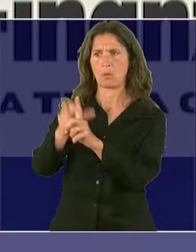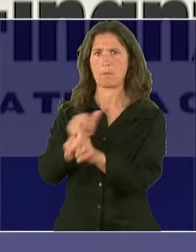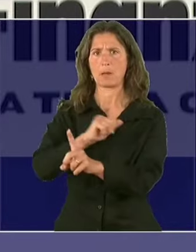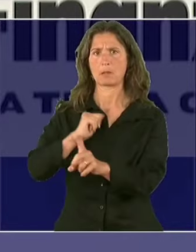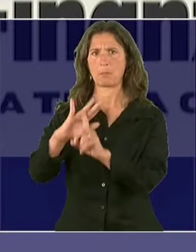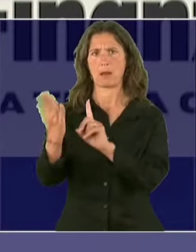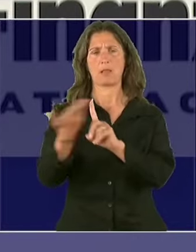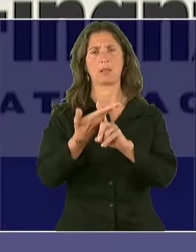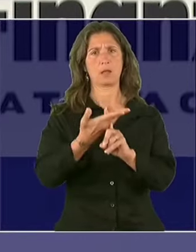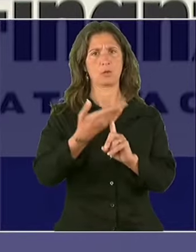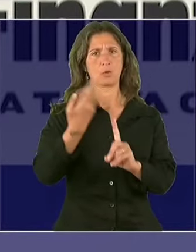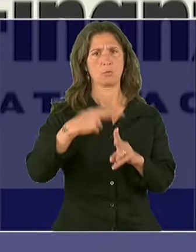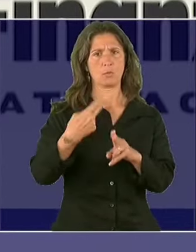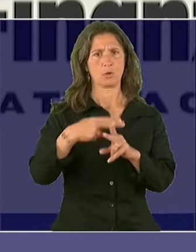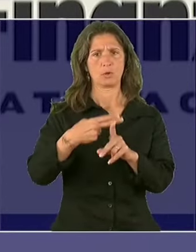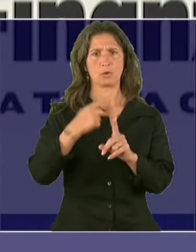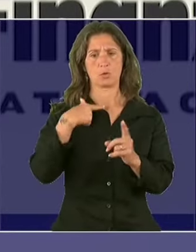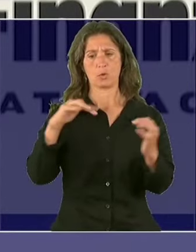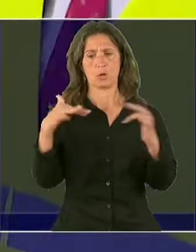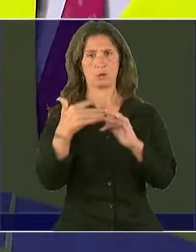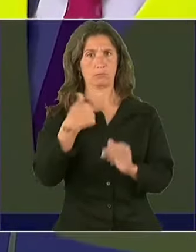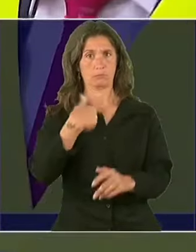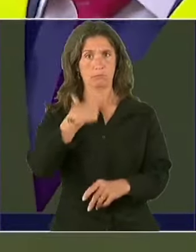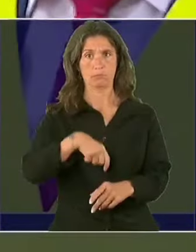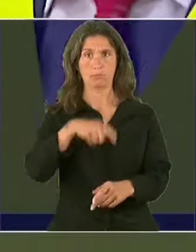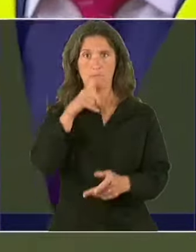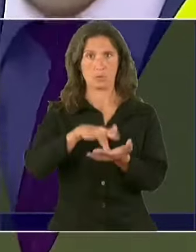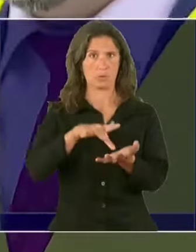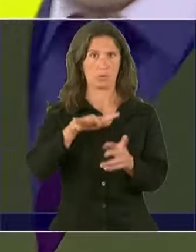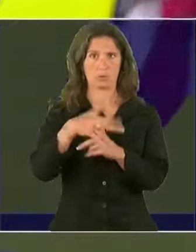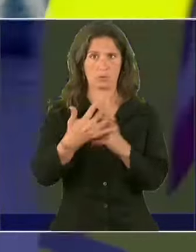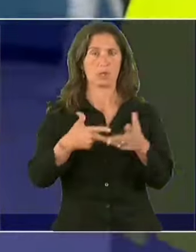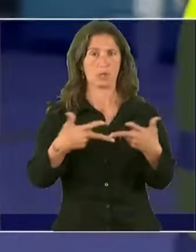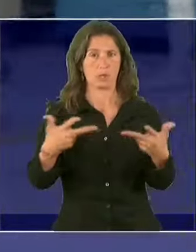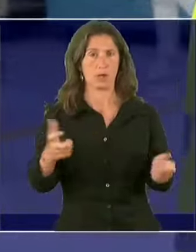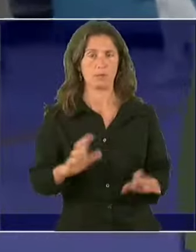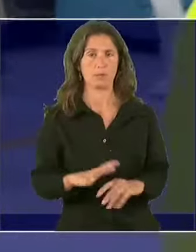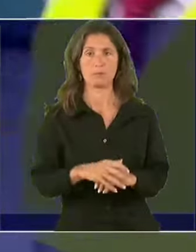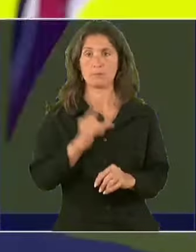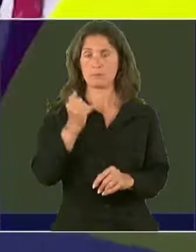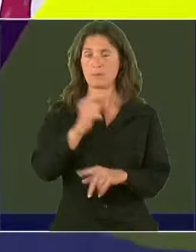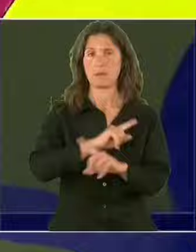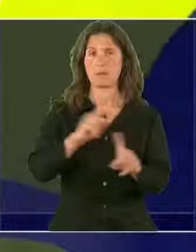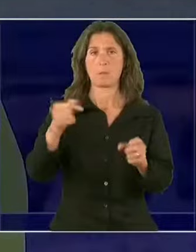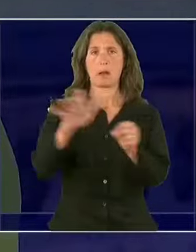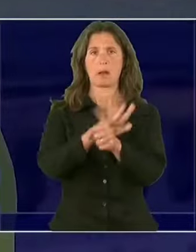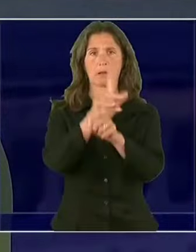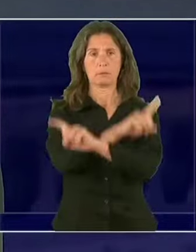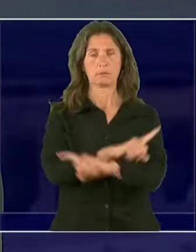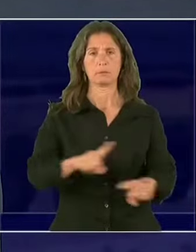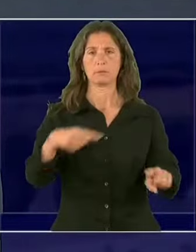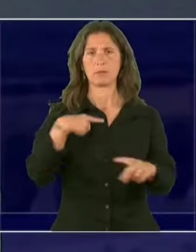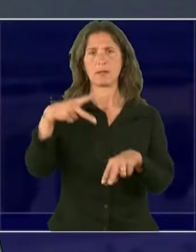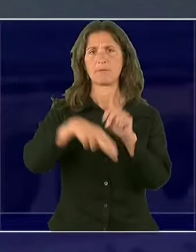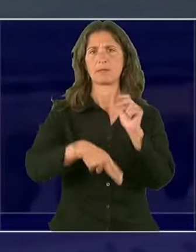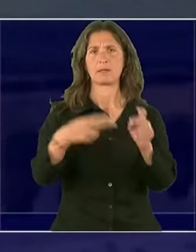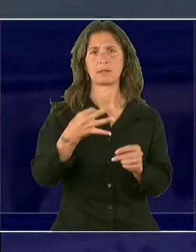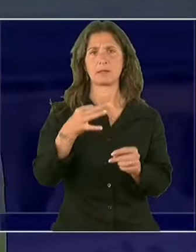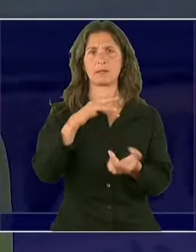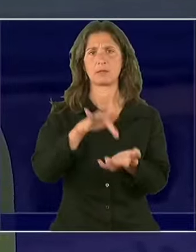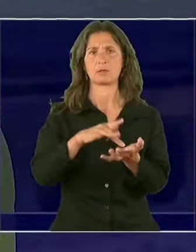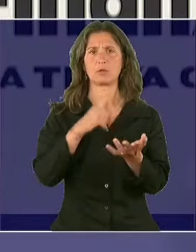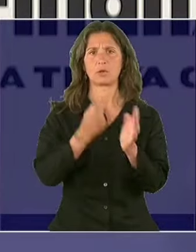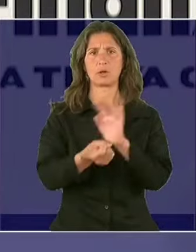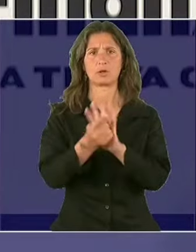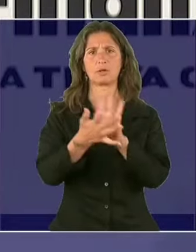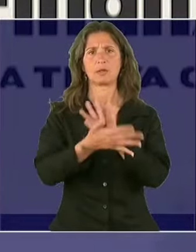adversario algo que me parece chavista y gravísimo para hacer cotin de humo y evitar dice que de casos como el de coldo o el deire